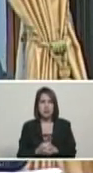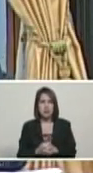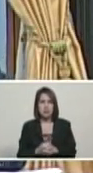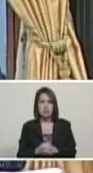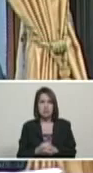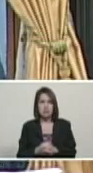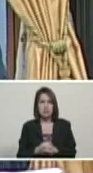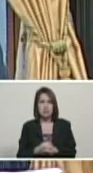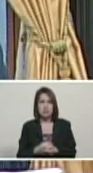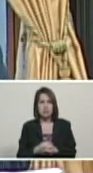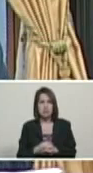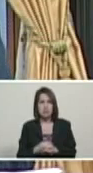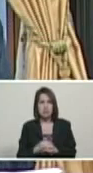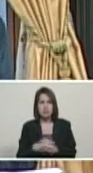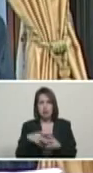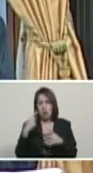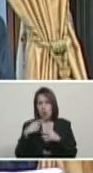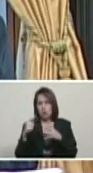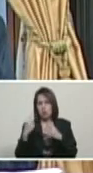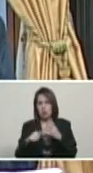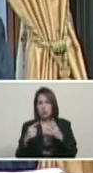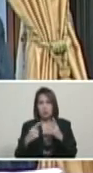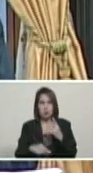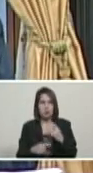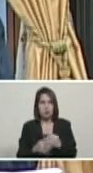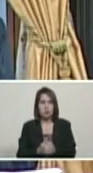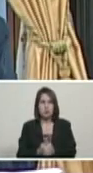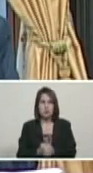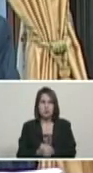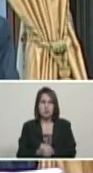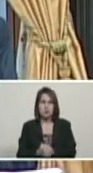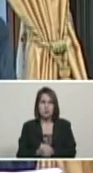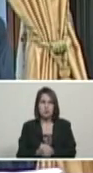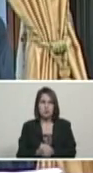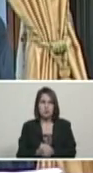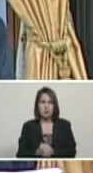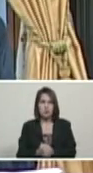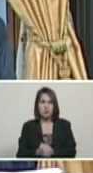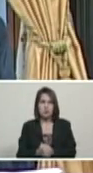etcétera. Esa es nuestra arma secreta.